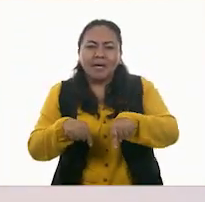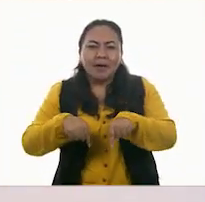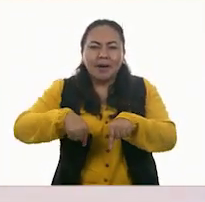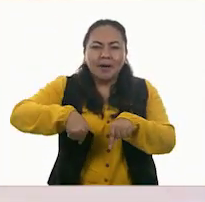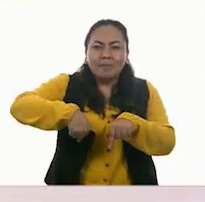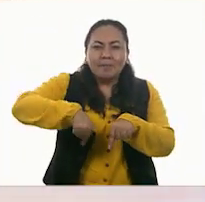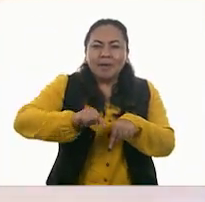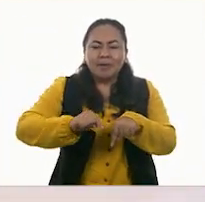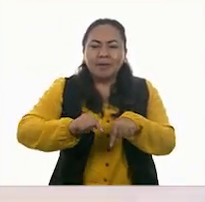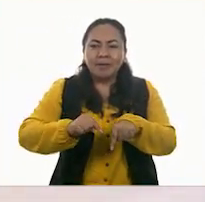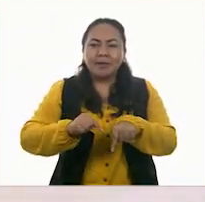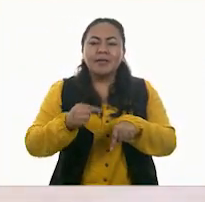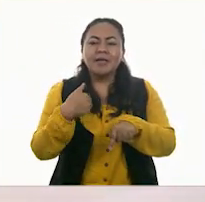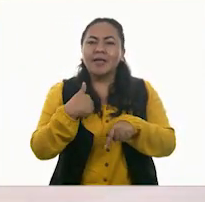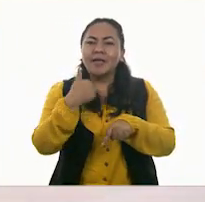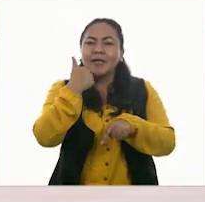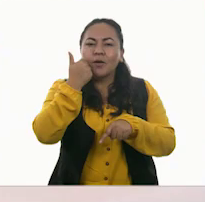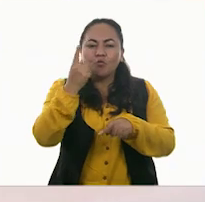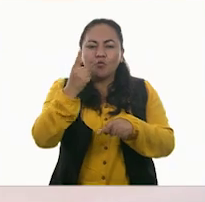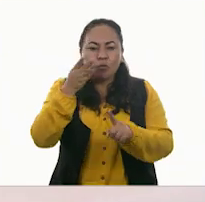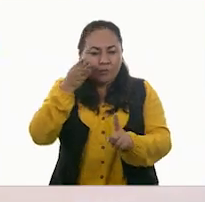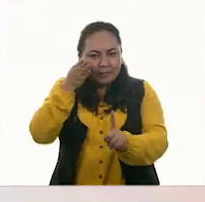una dirección. ¿Sale?